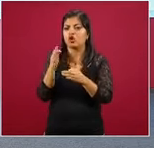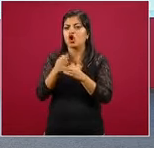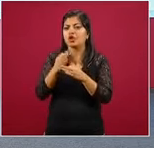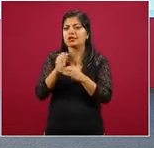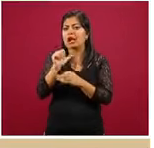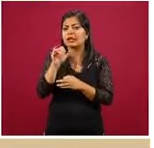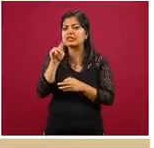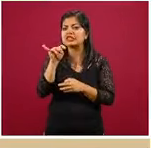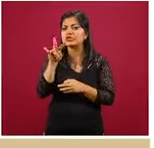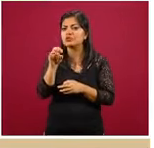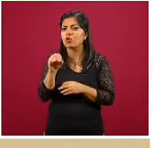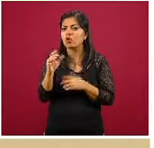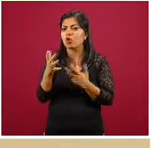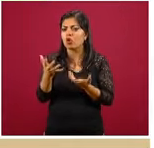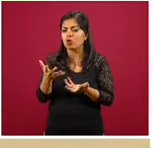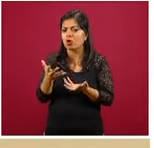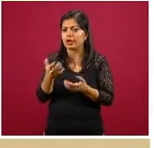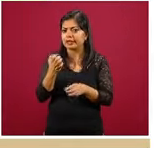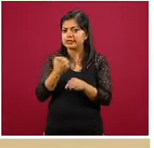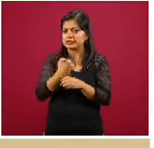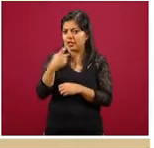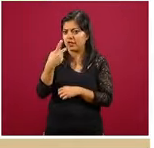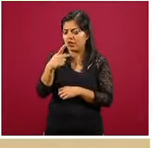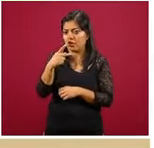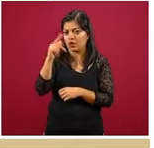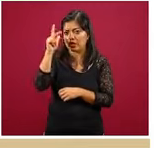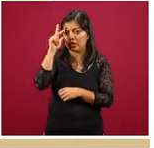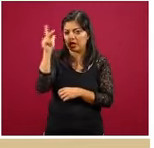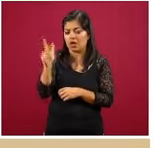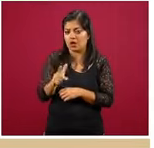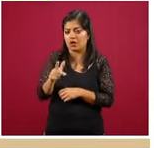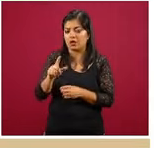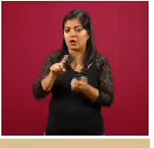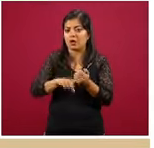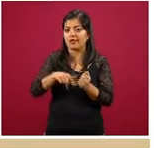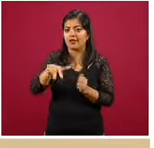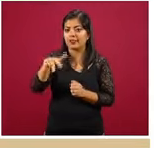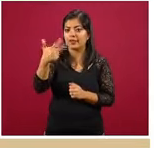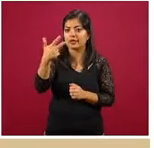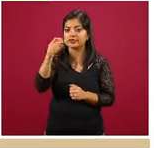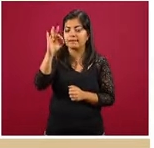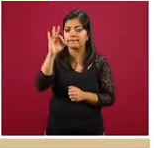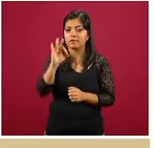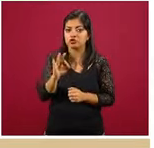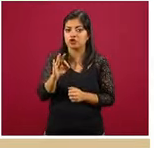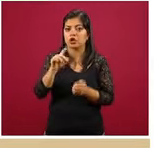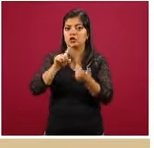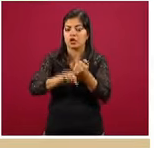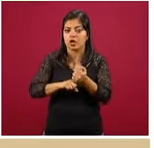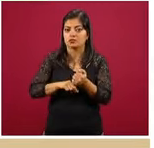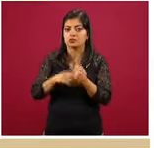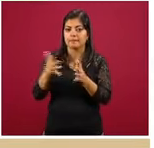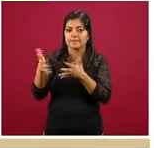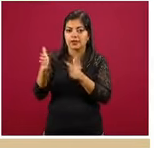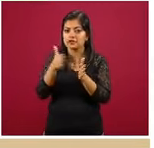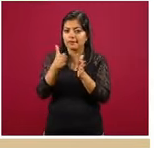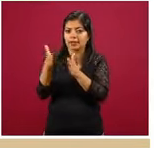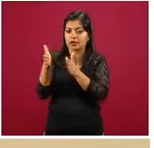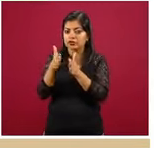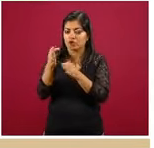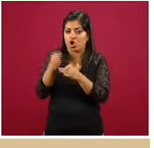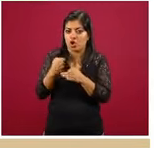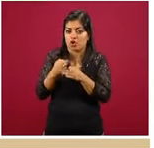es decir, la epidemia activa para el estado de Hidalgo, están representados por el 13% de todos los casos estimados que hasta el